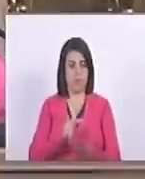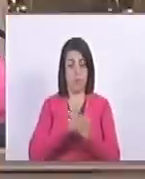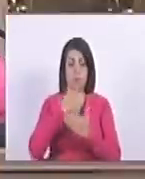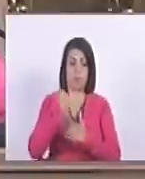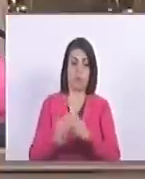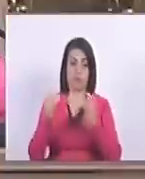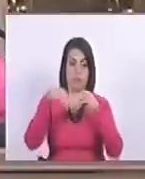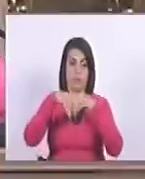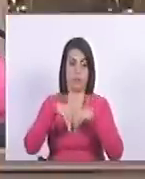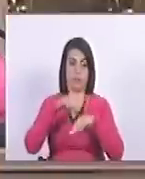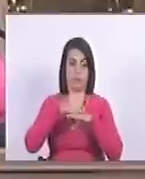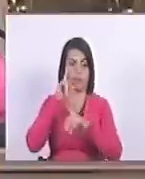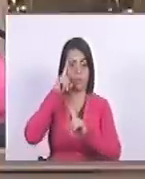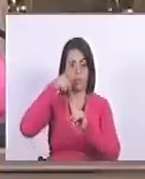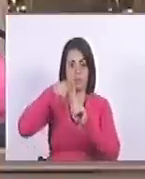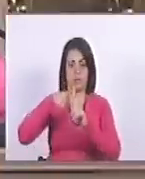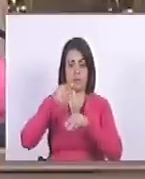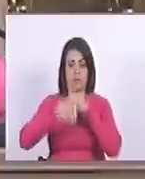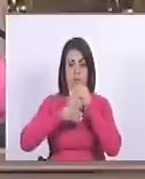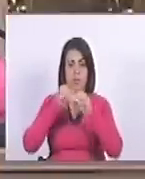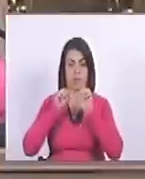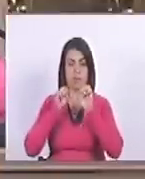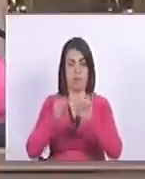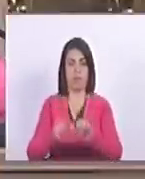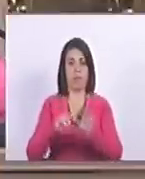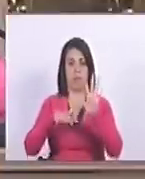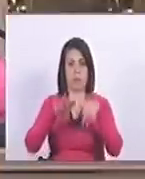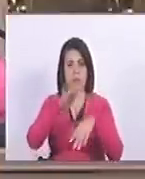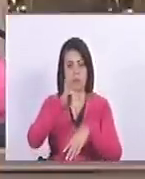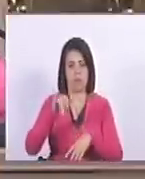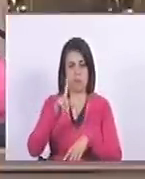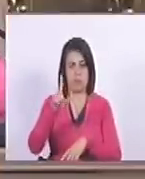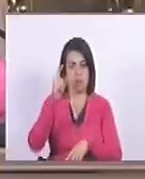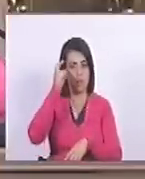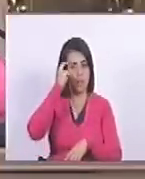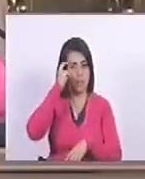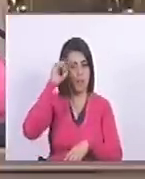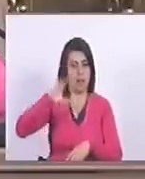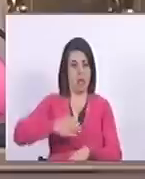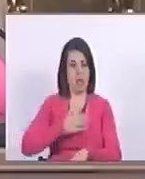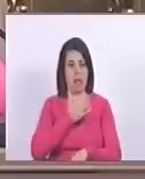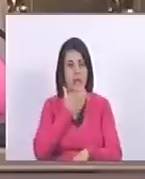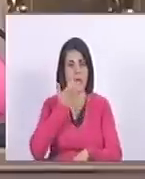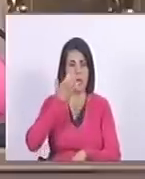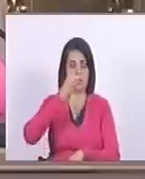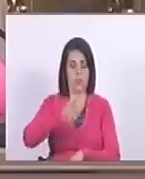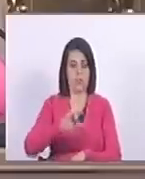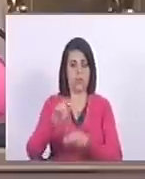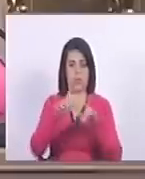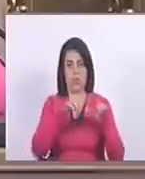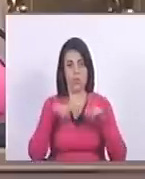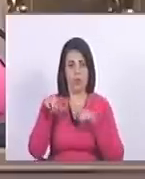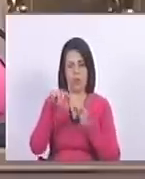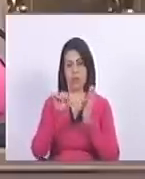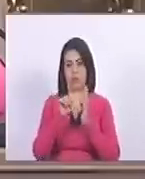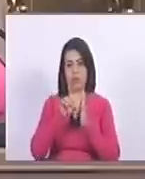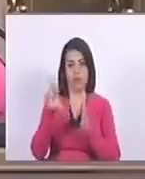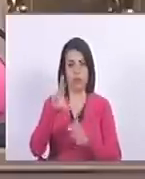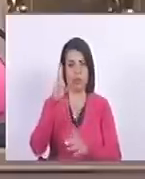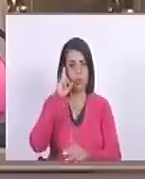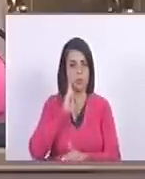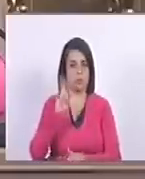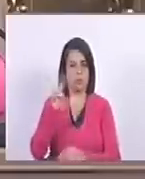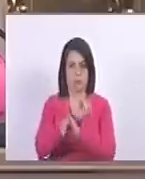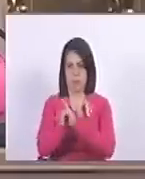Proyecto de acuerdo con motivo de establecer el 15 de julio como el día del canto coral en la República Bolivariana de